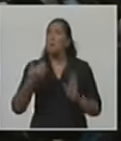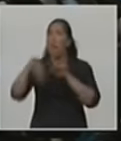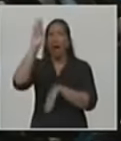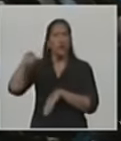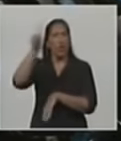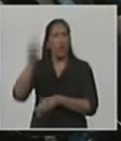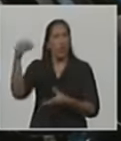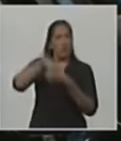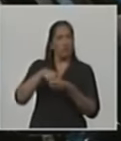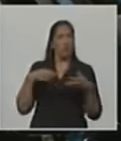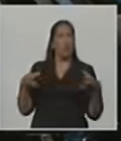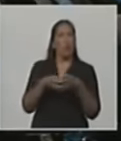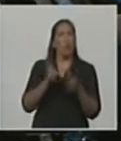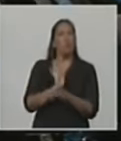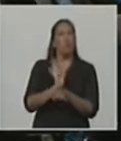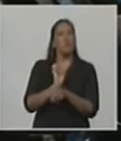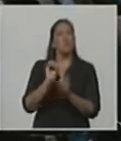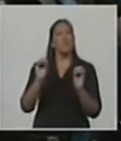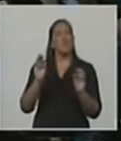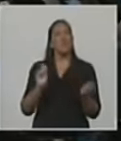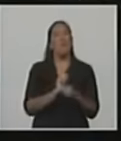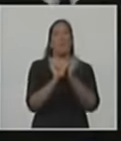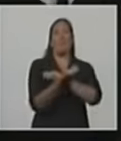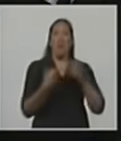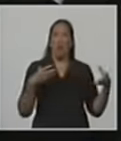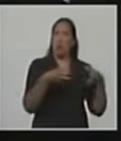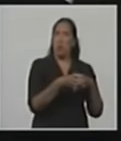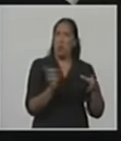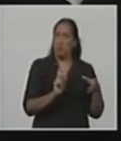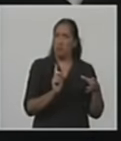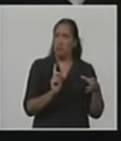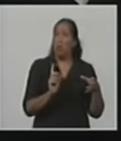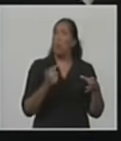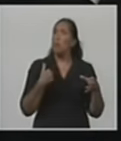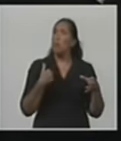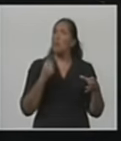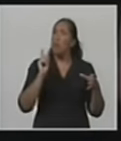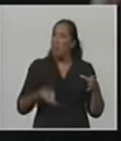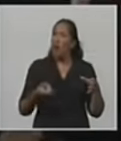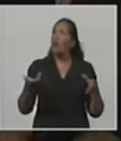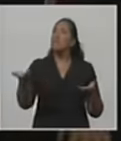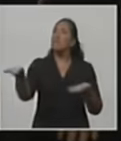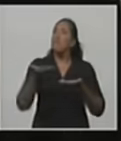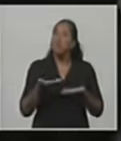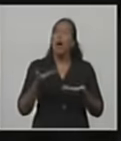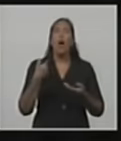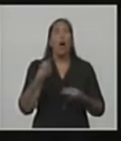Cambiemos. Y no quedamos en una declaración. Atendimos las emergencias